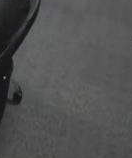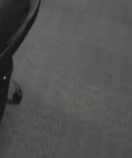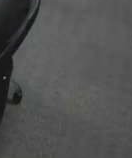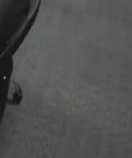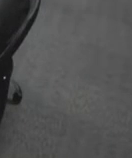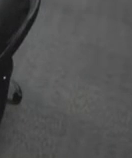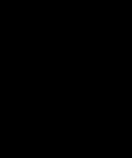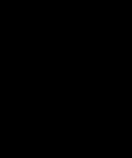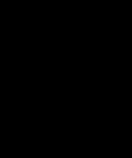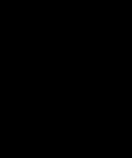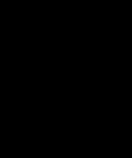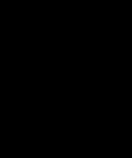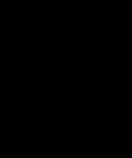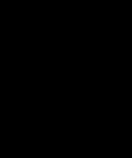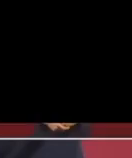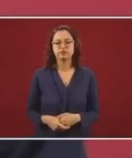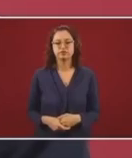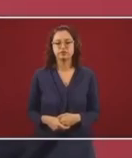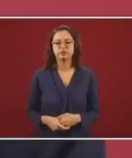para seguridad.